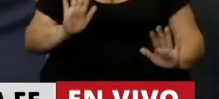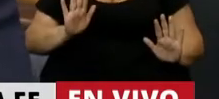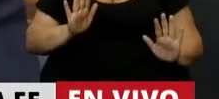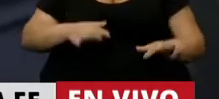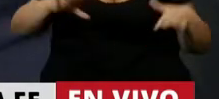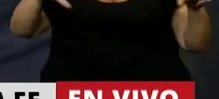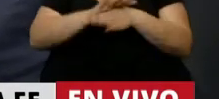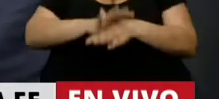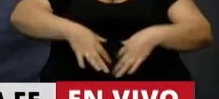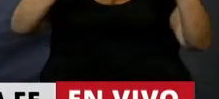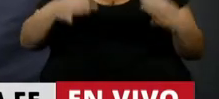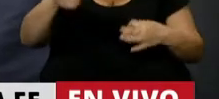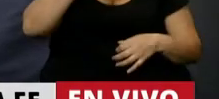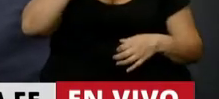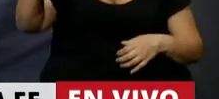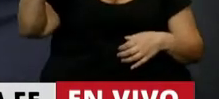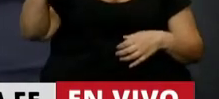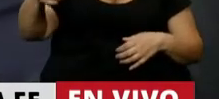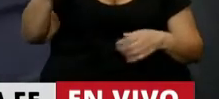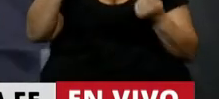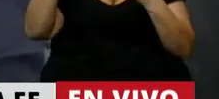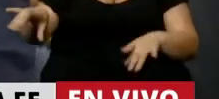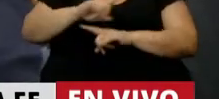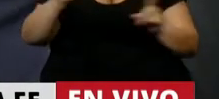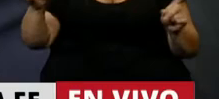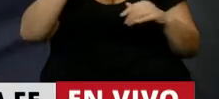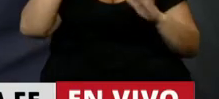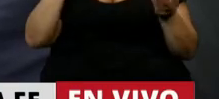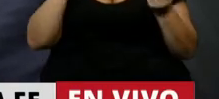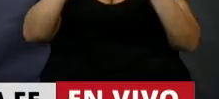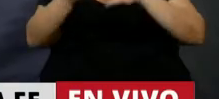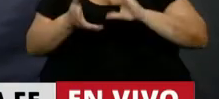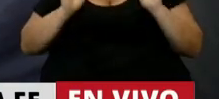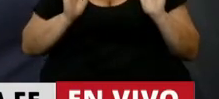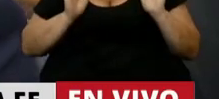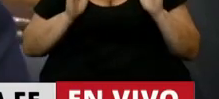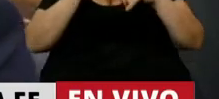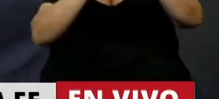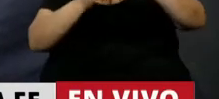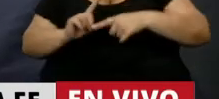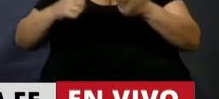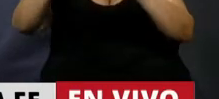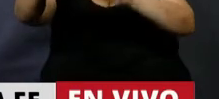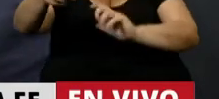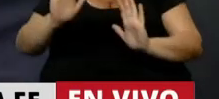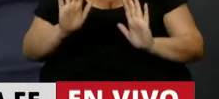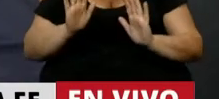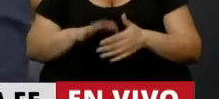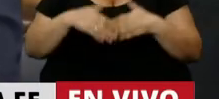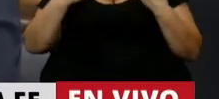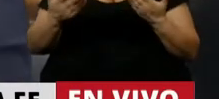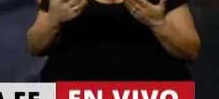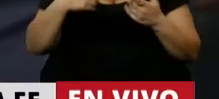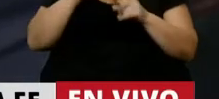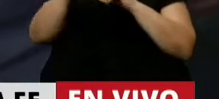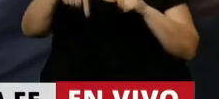y certeza de que los jubilados no iban a perder, sea cual sea la fórmula de movilidad. Por eso